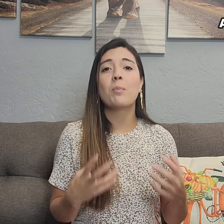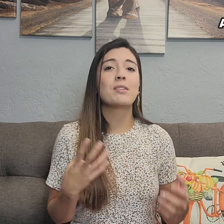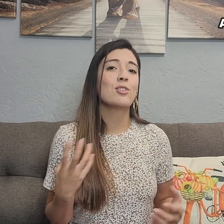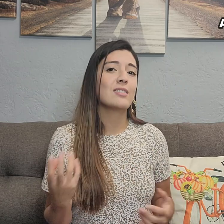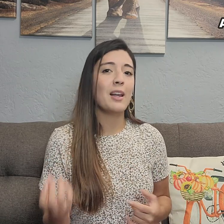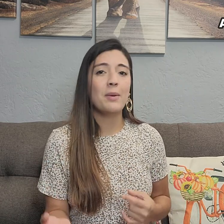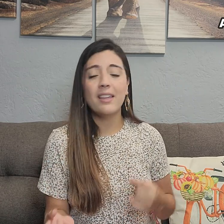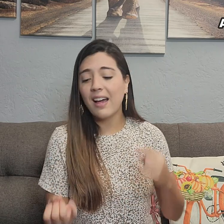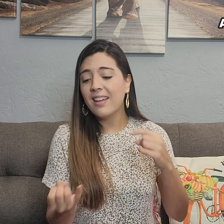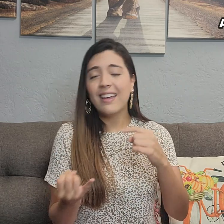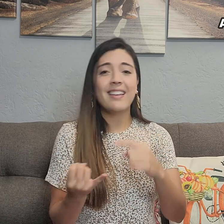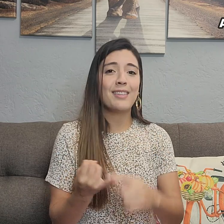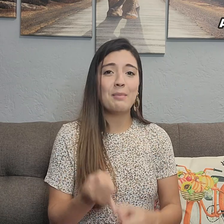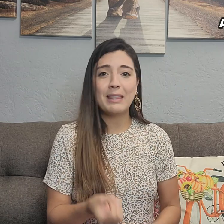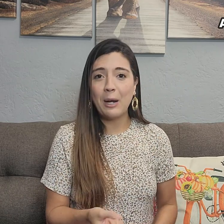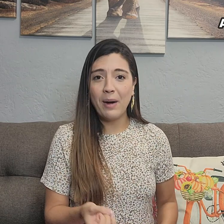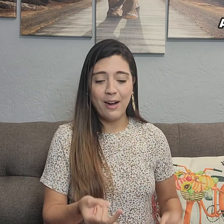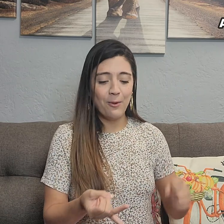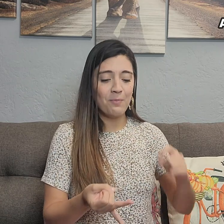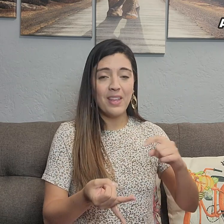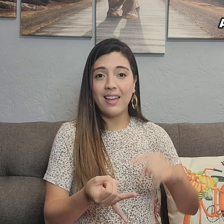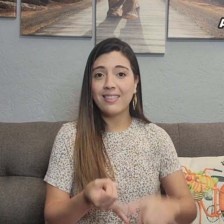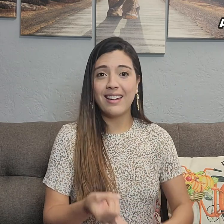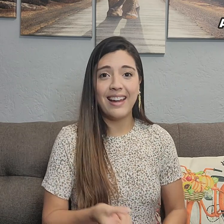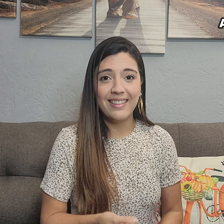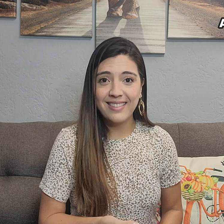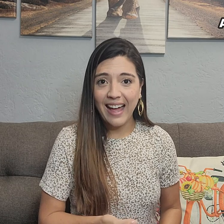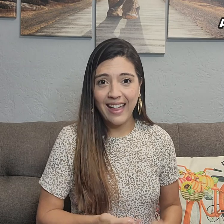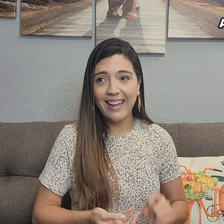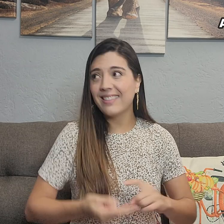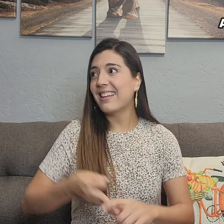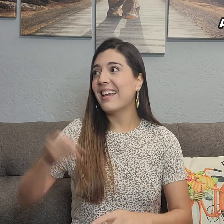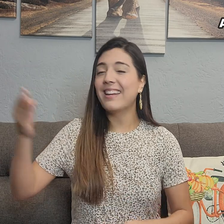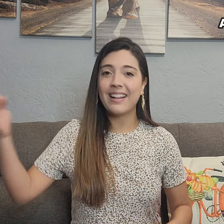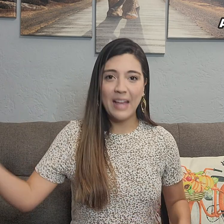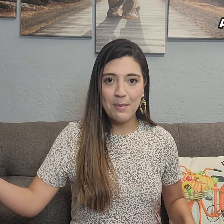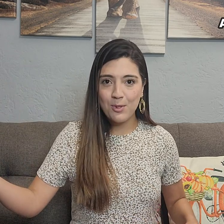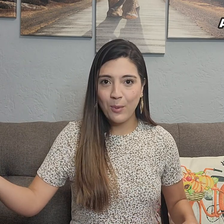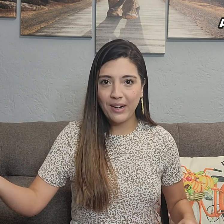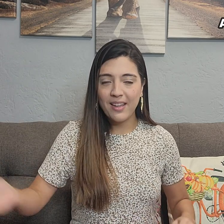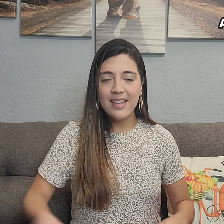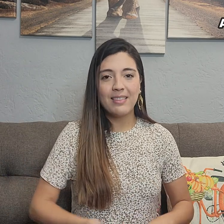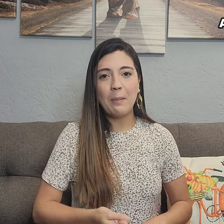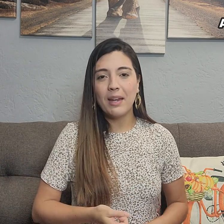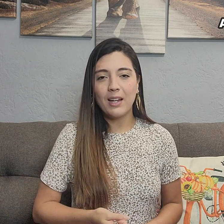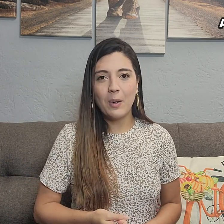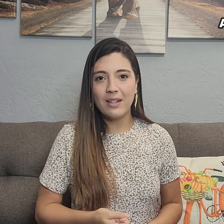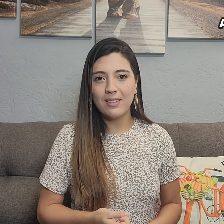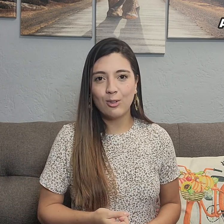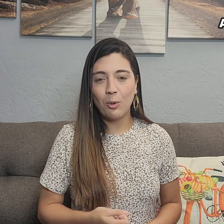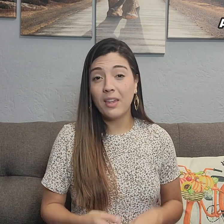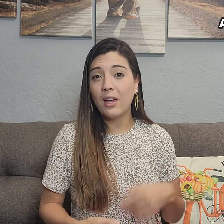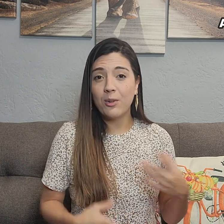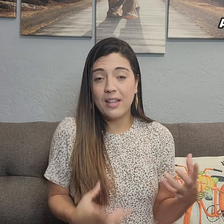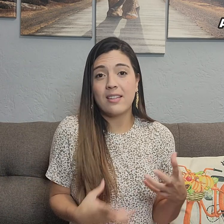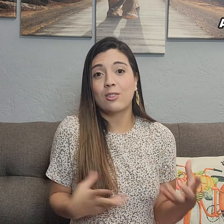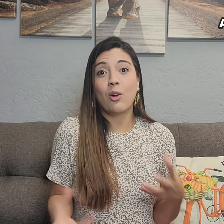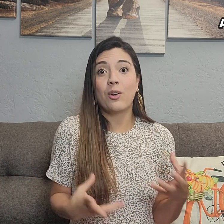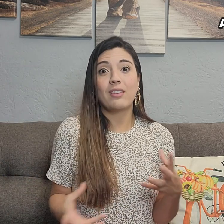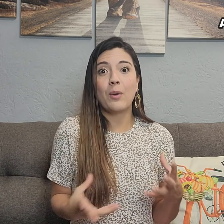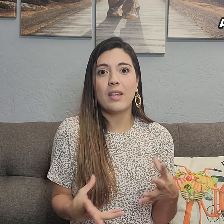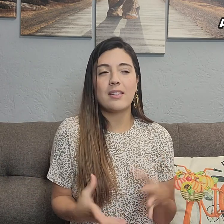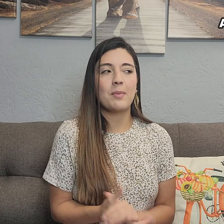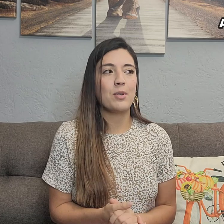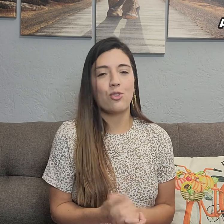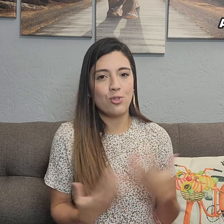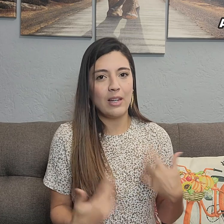las ocupaciones de la vida, entre mi trabajo, entre la editada, entre ir al Times Square, también a grabar este otro video y hacer todo